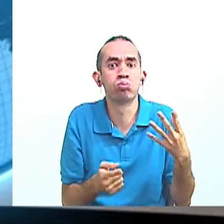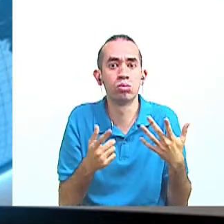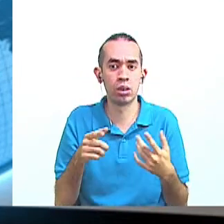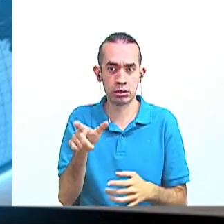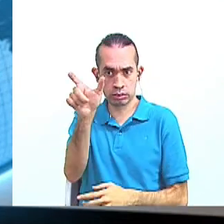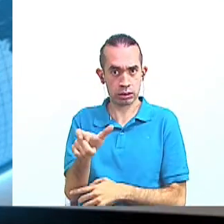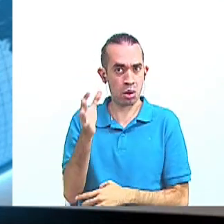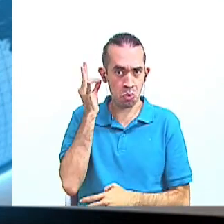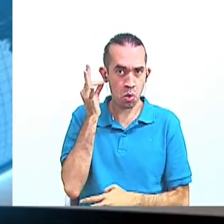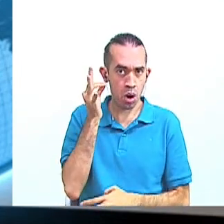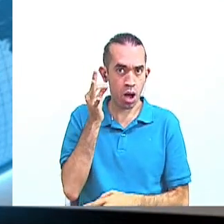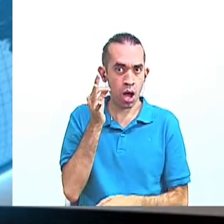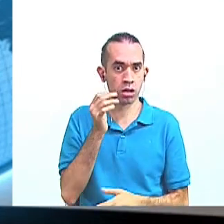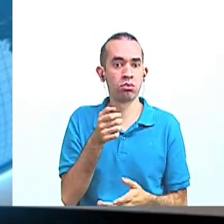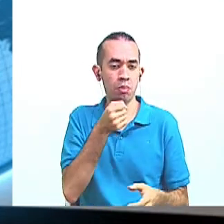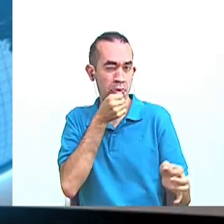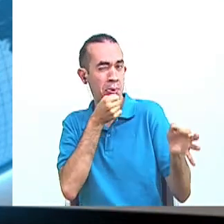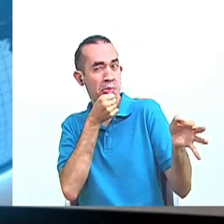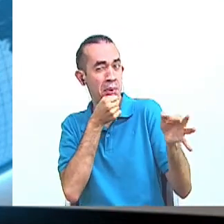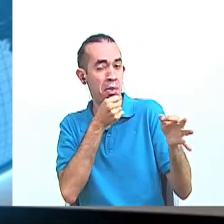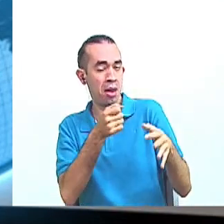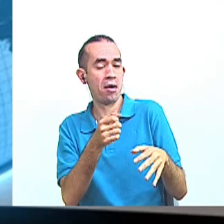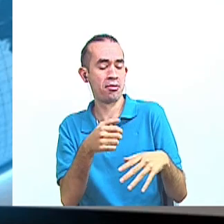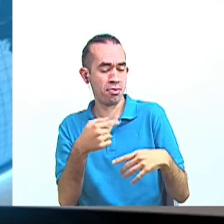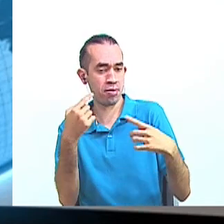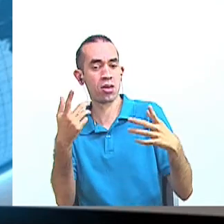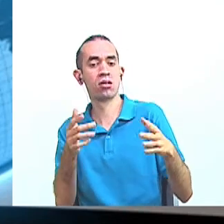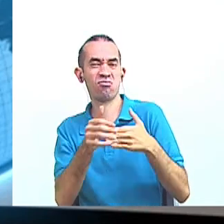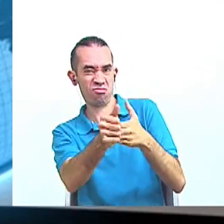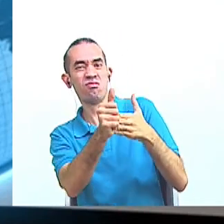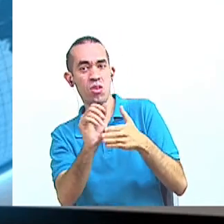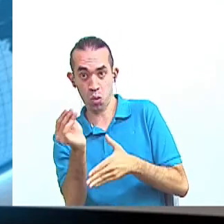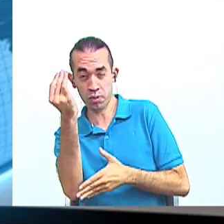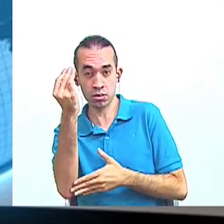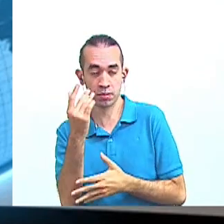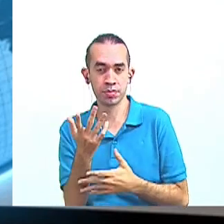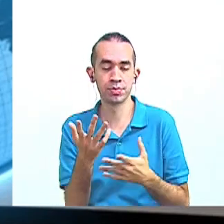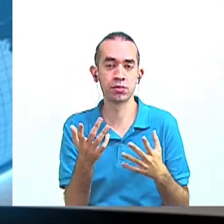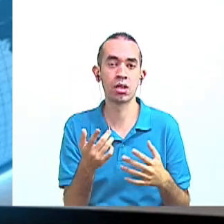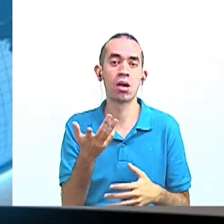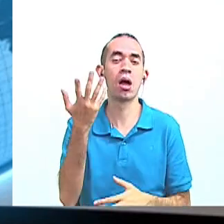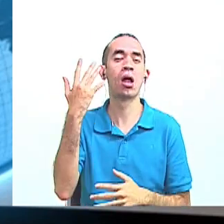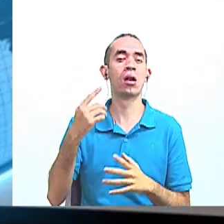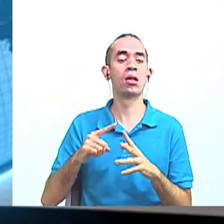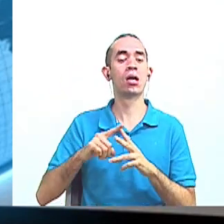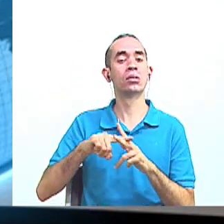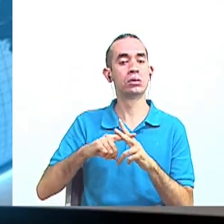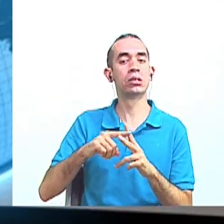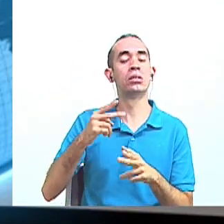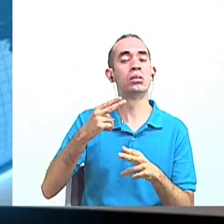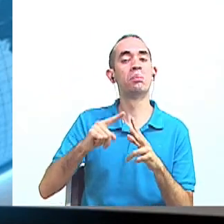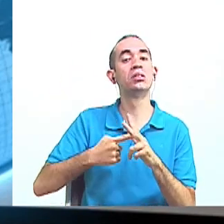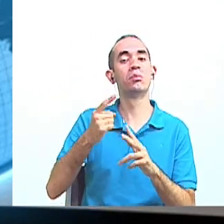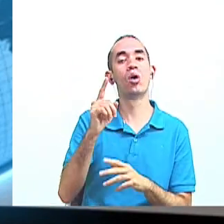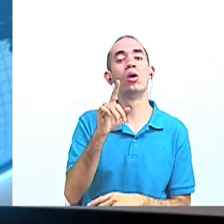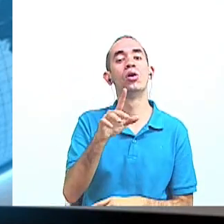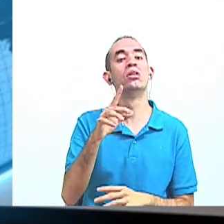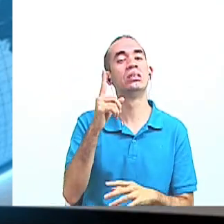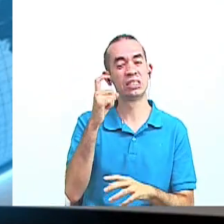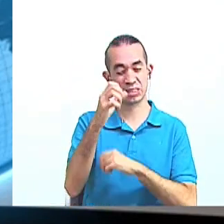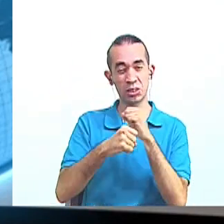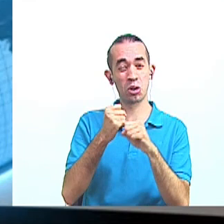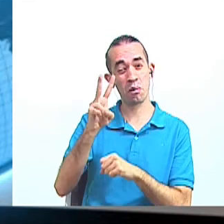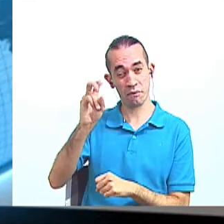Lira en aquella Costa Rica de principios del siglo XX? Es importante que la tomemos en cuenta, a ellos y muchos otros